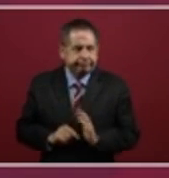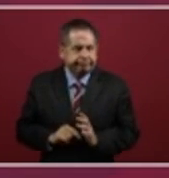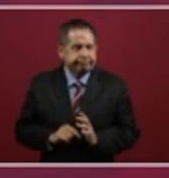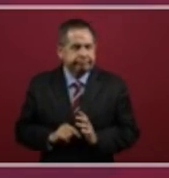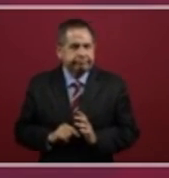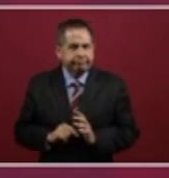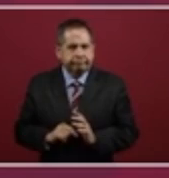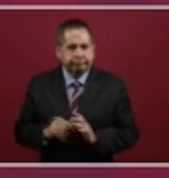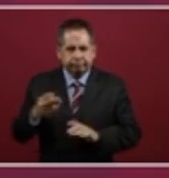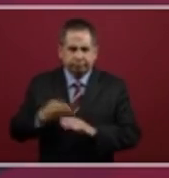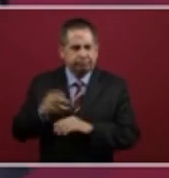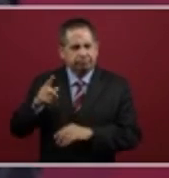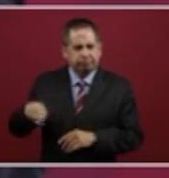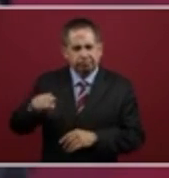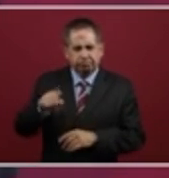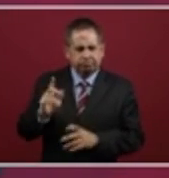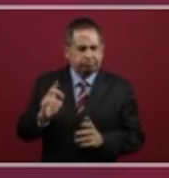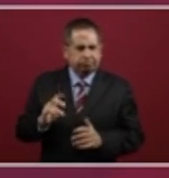muy